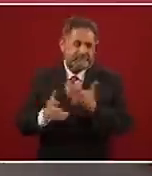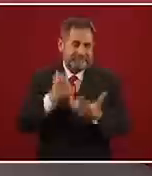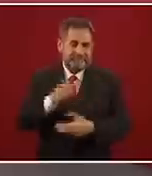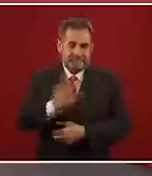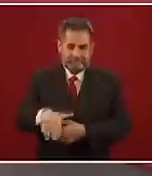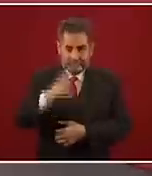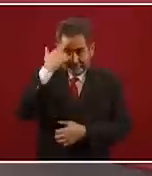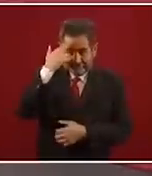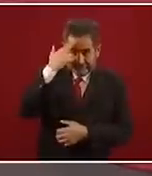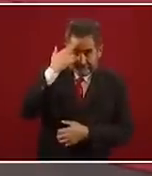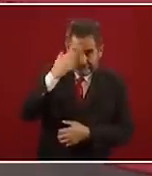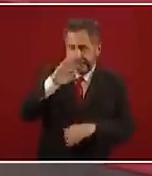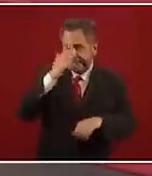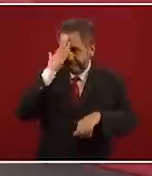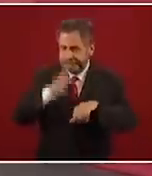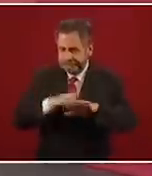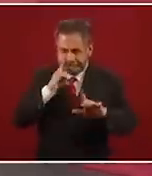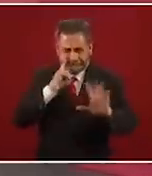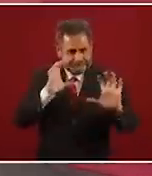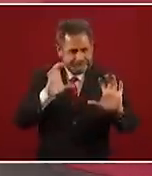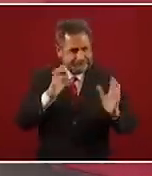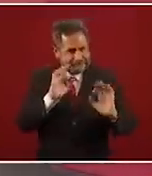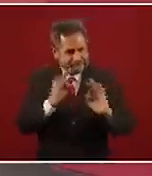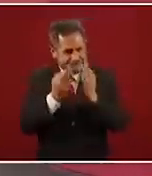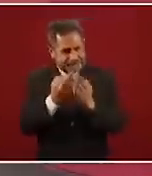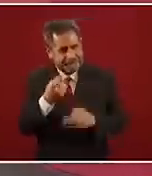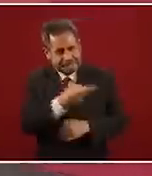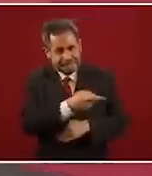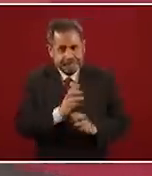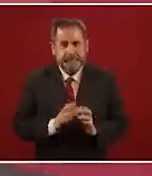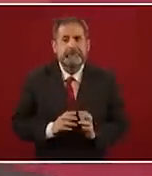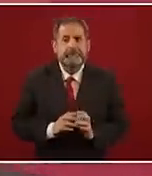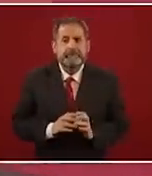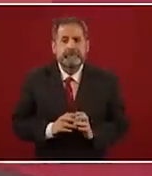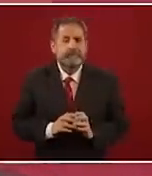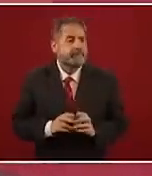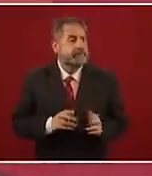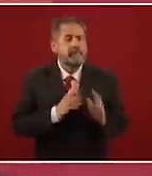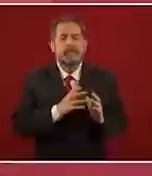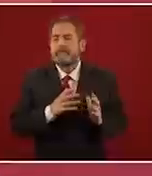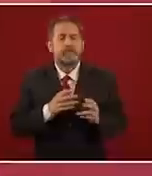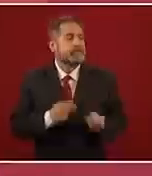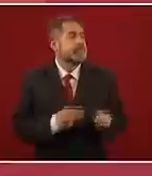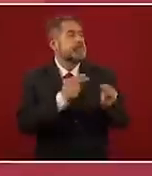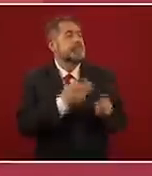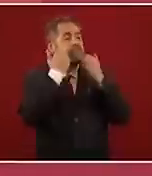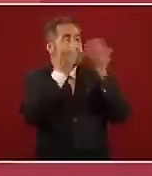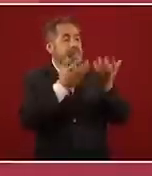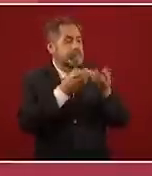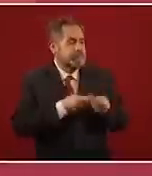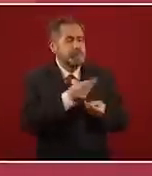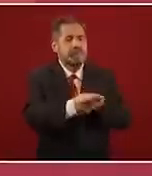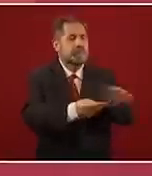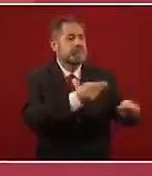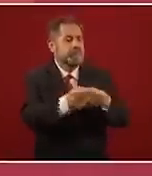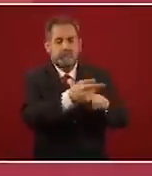para que nos ubiquemos. O sea, pusieron al mercado, ¿sí?, servicios